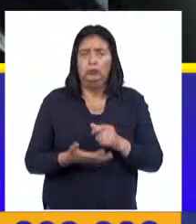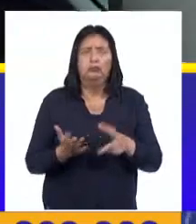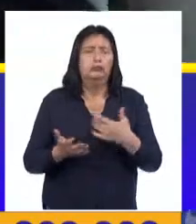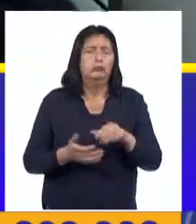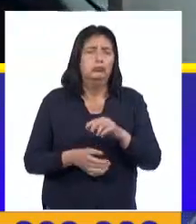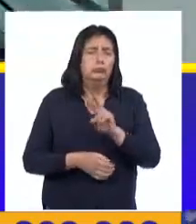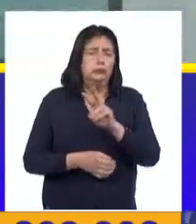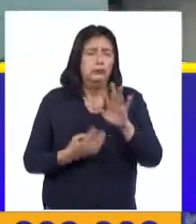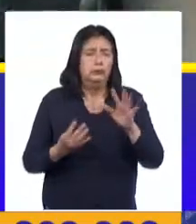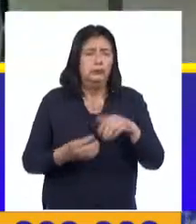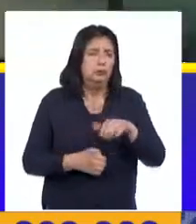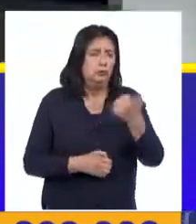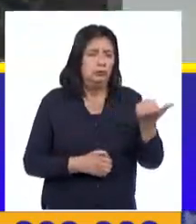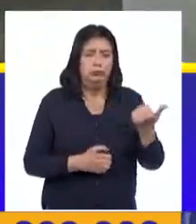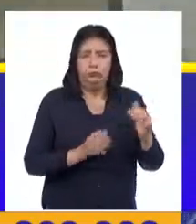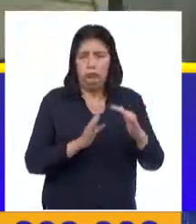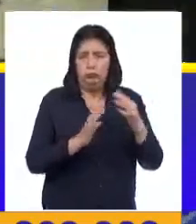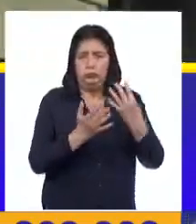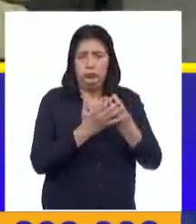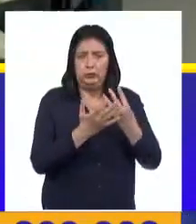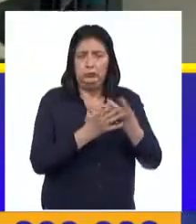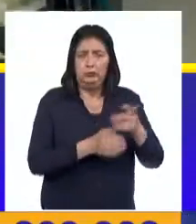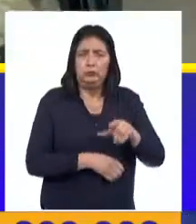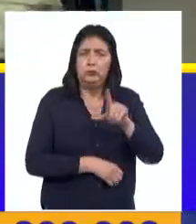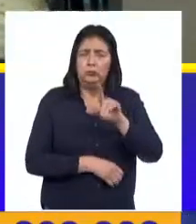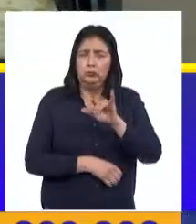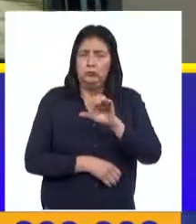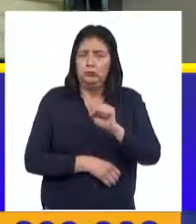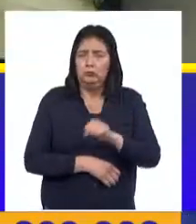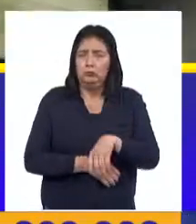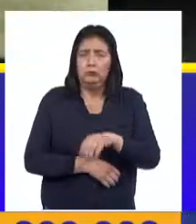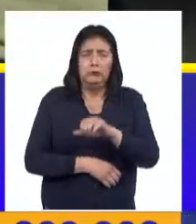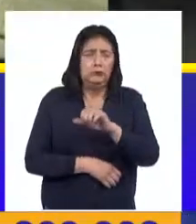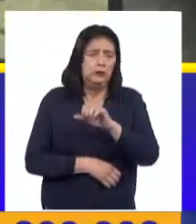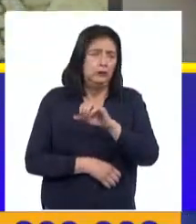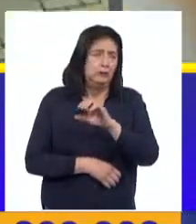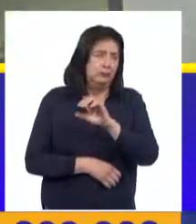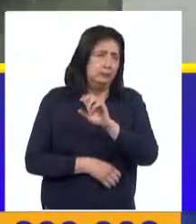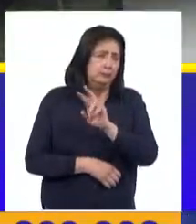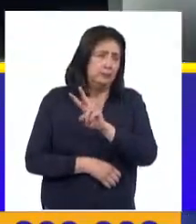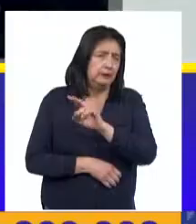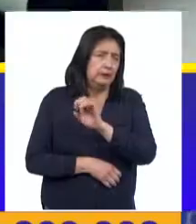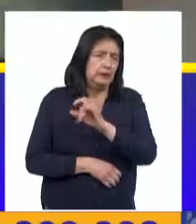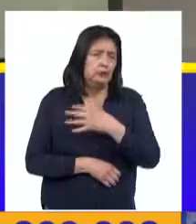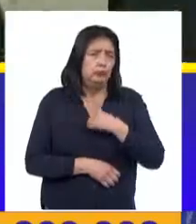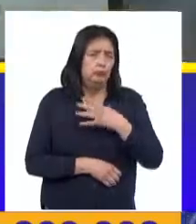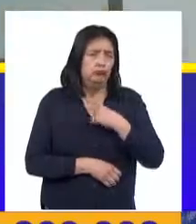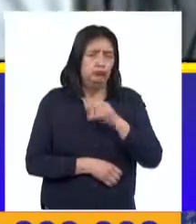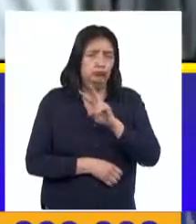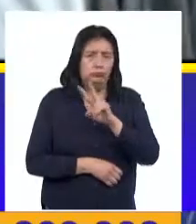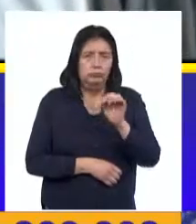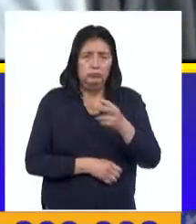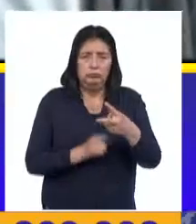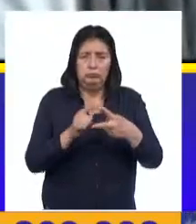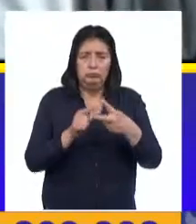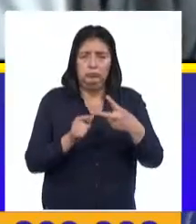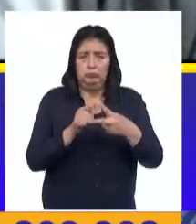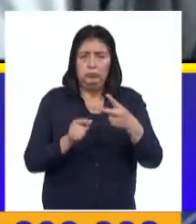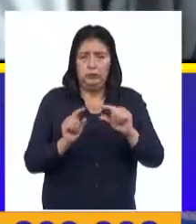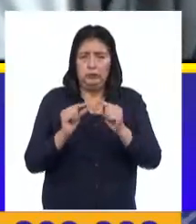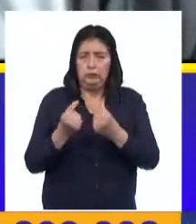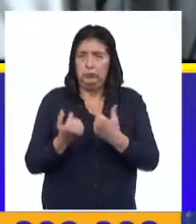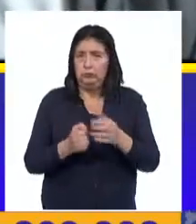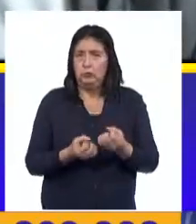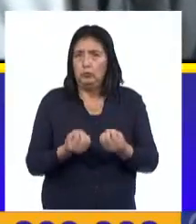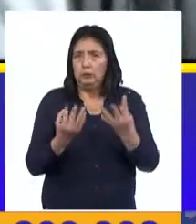y el otro que se encuentra en la comisaría de Bramoncitos es Luis Alexis Oceda Vasallo, de 20 años. Son dos de este grupo de